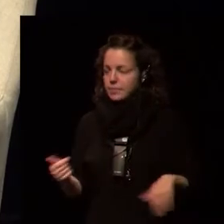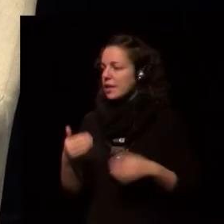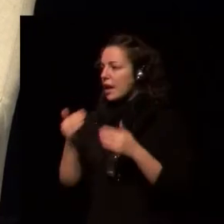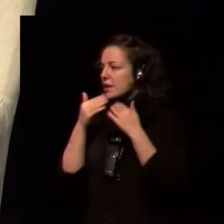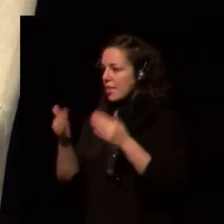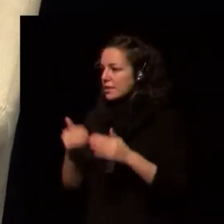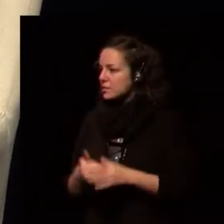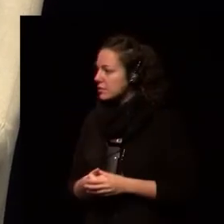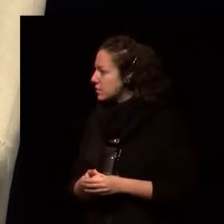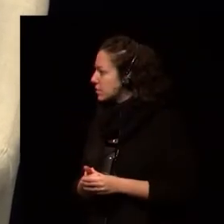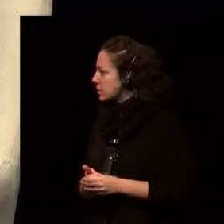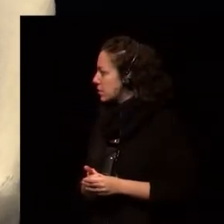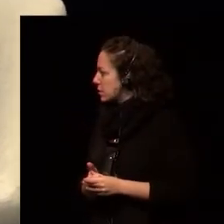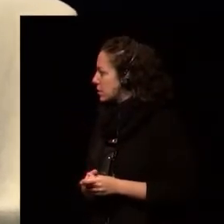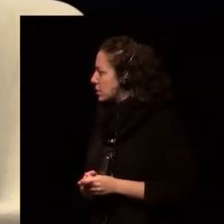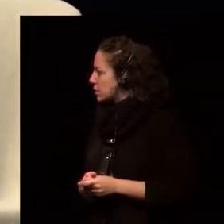Gracias.